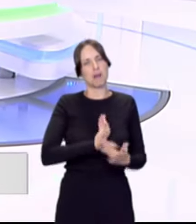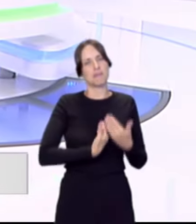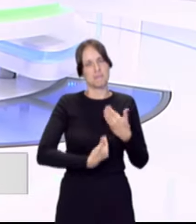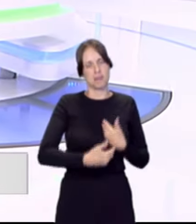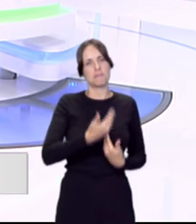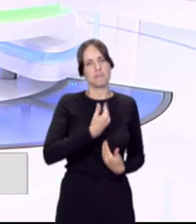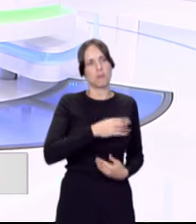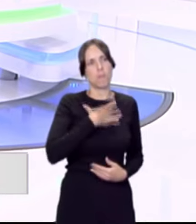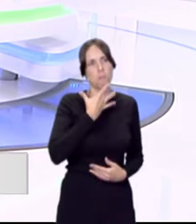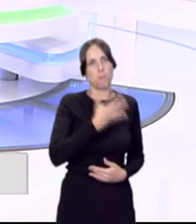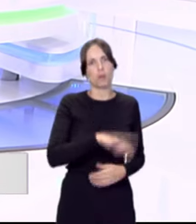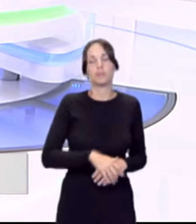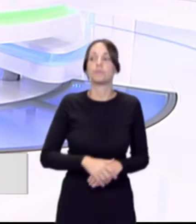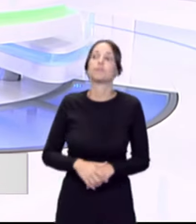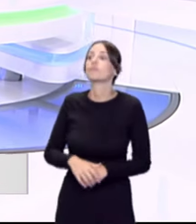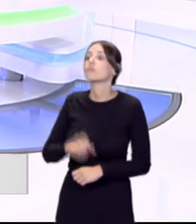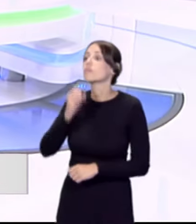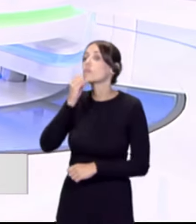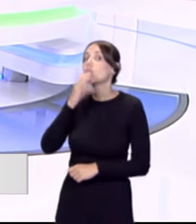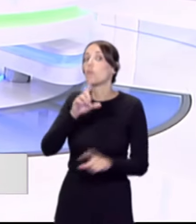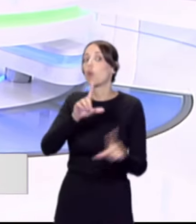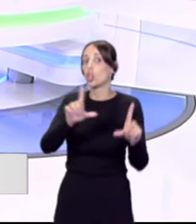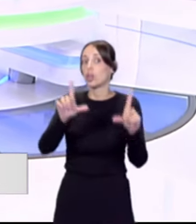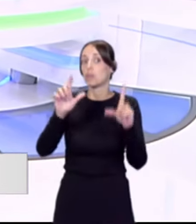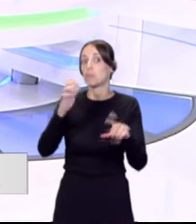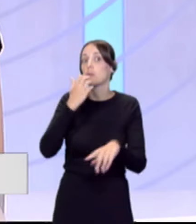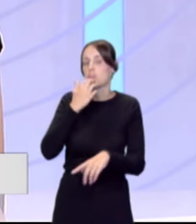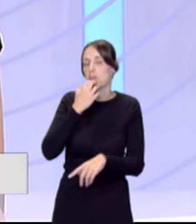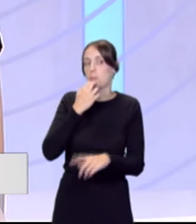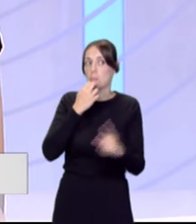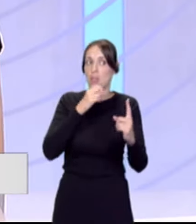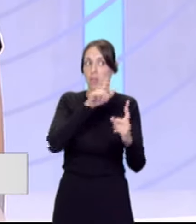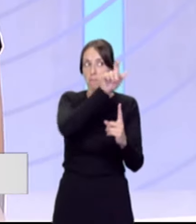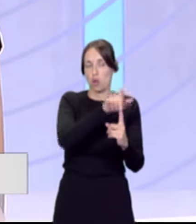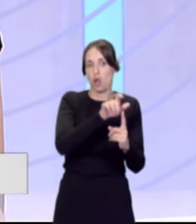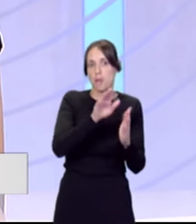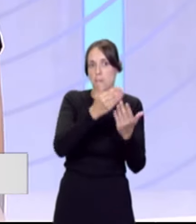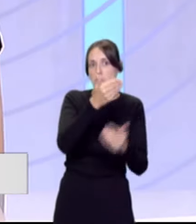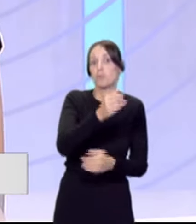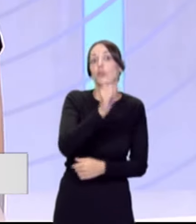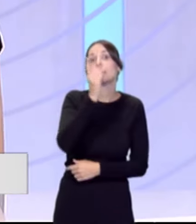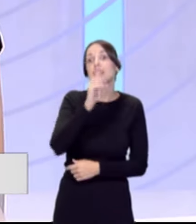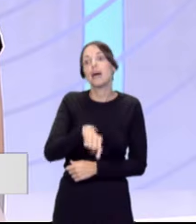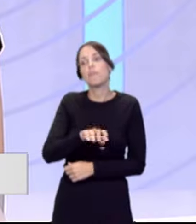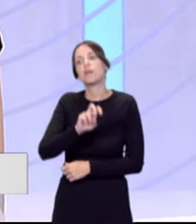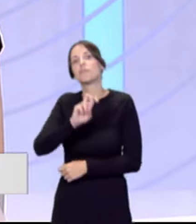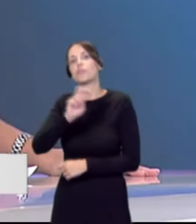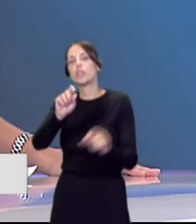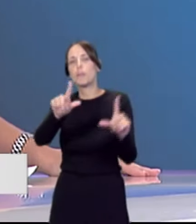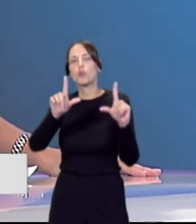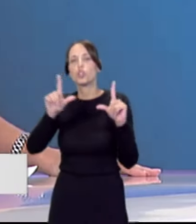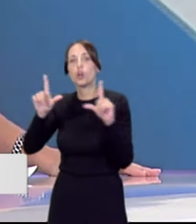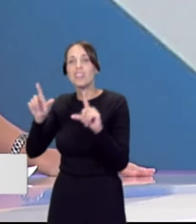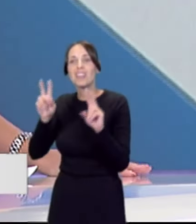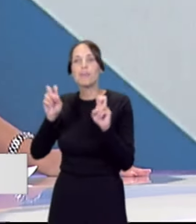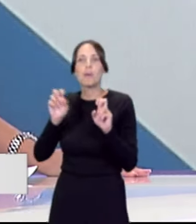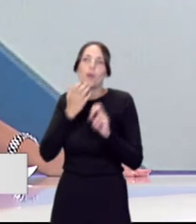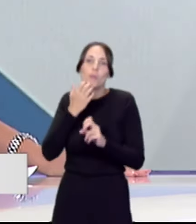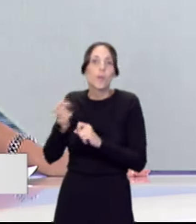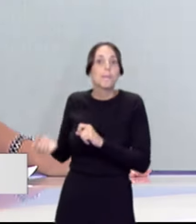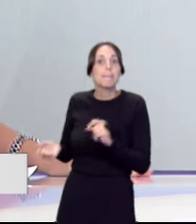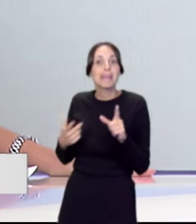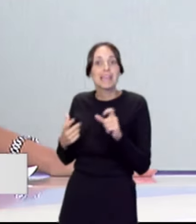que María José es una de ellas muy importante, pero también en tu caso has trabajado mucho tiempo en el ámbito de las migraciones. No sé si esto también tiene que ver a la